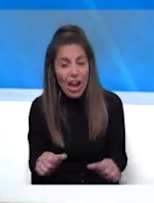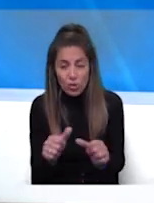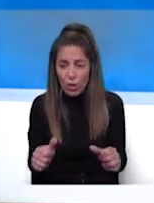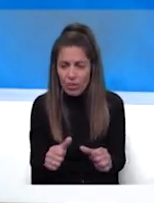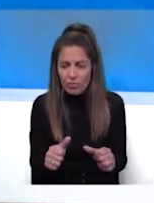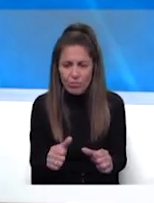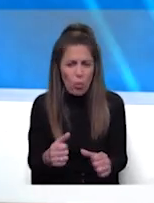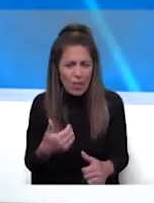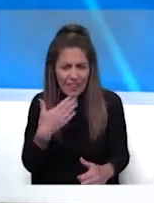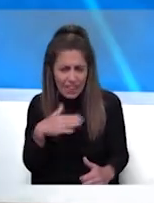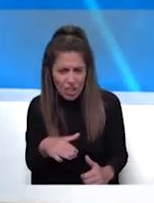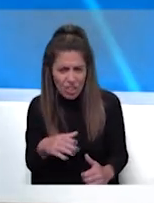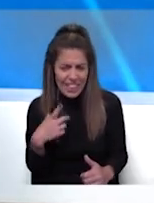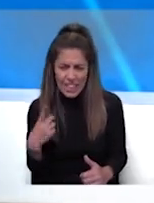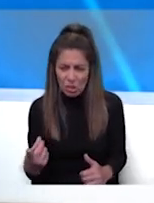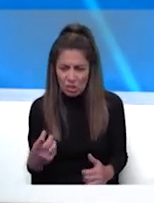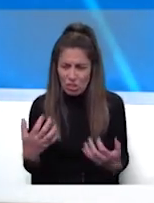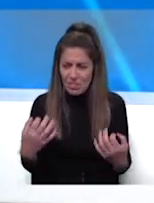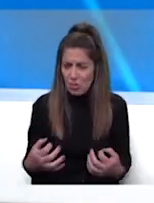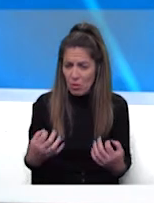Una interpretación del directorio que seguramente